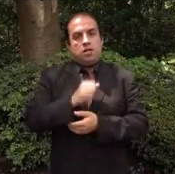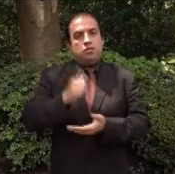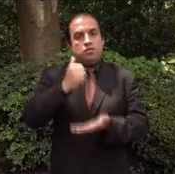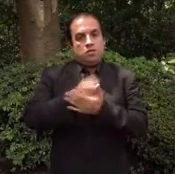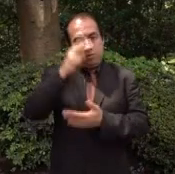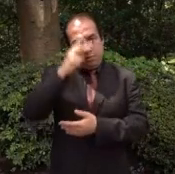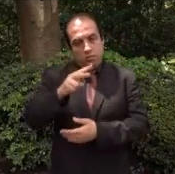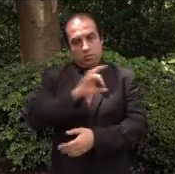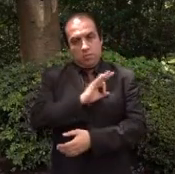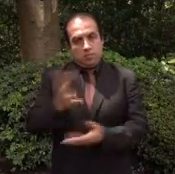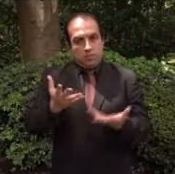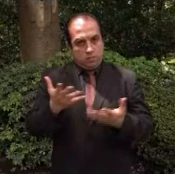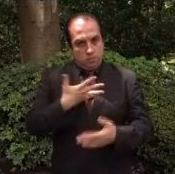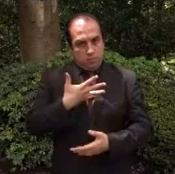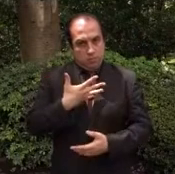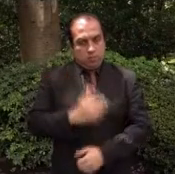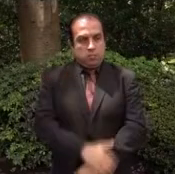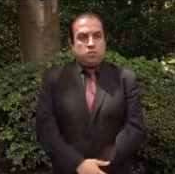proyecto coordinado.